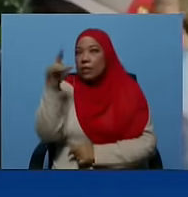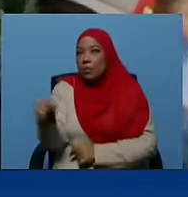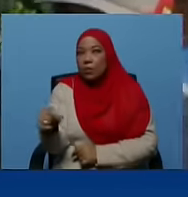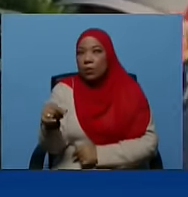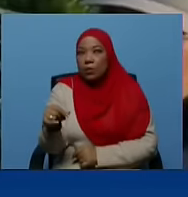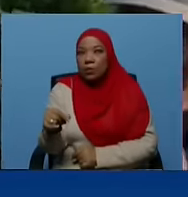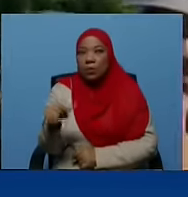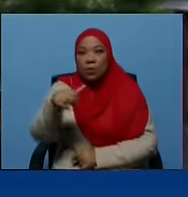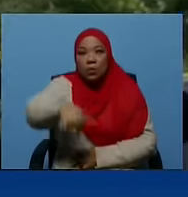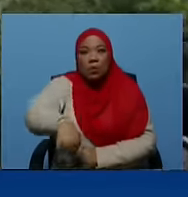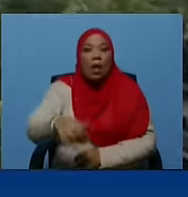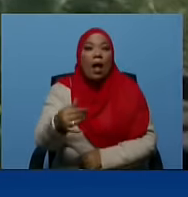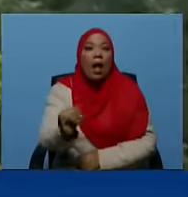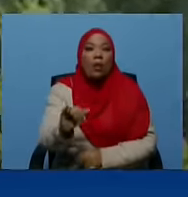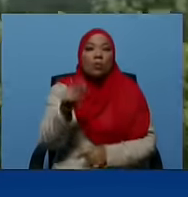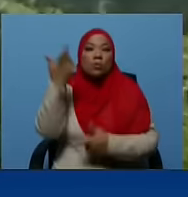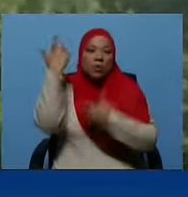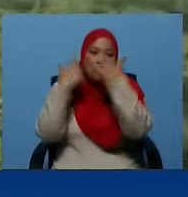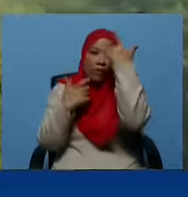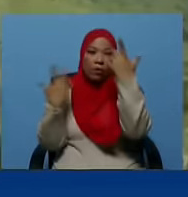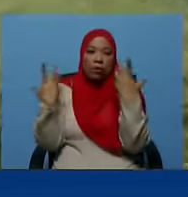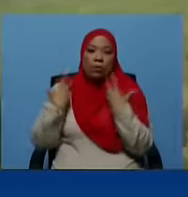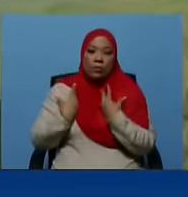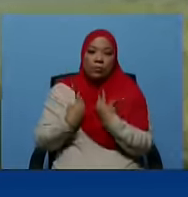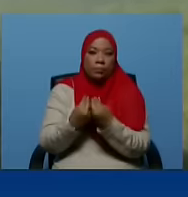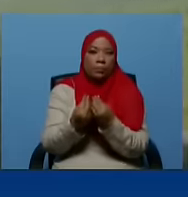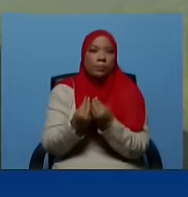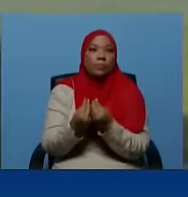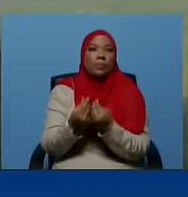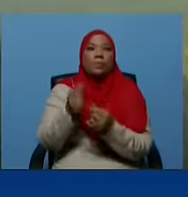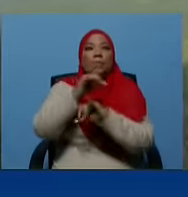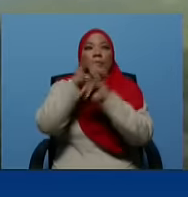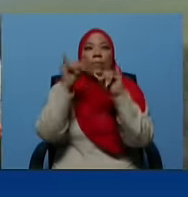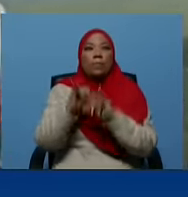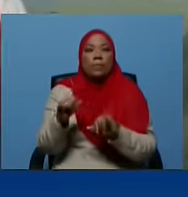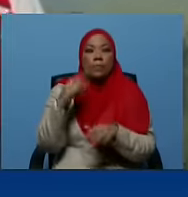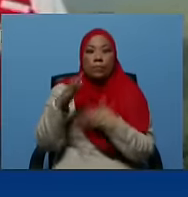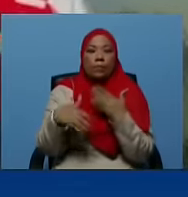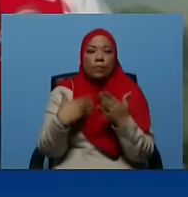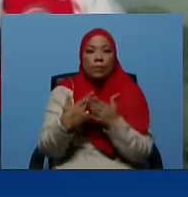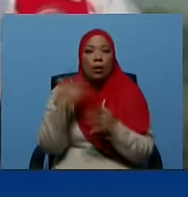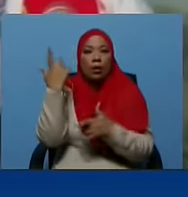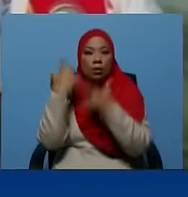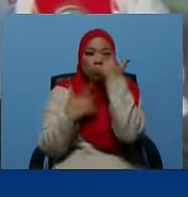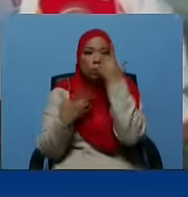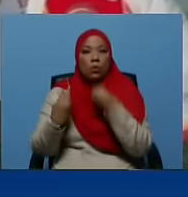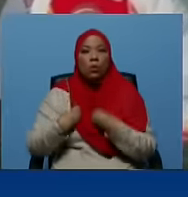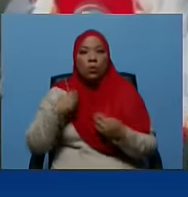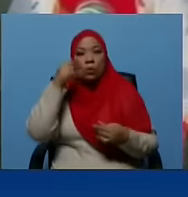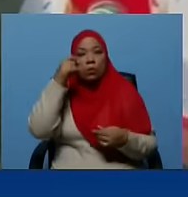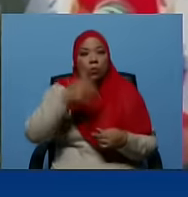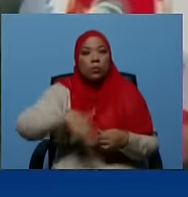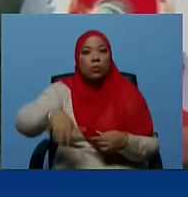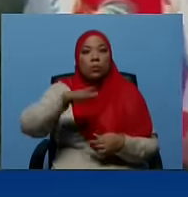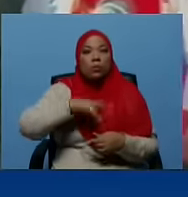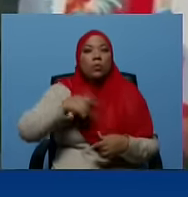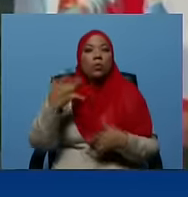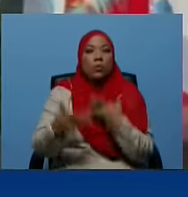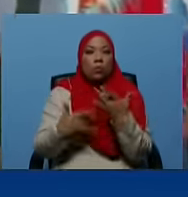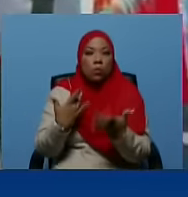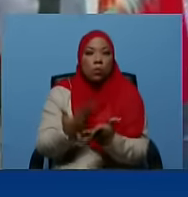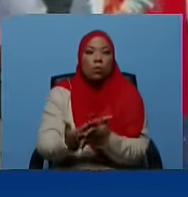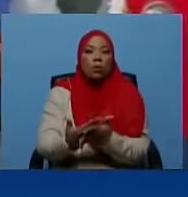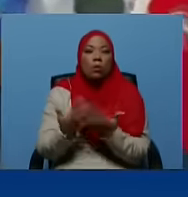aquí donde estamos ahorita está Chávez con nosotros y está feliz le digo Chávez está feliz por su pueblo y tenemos que seguir